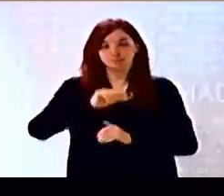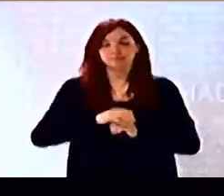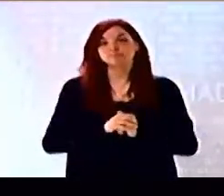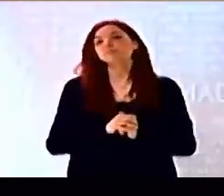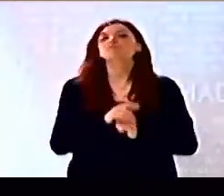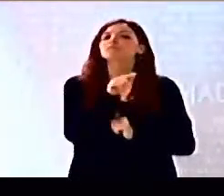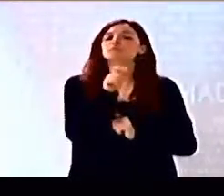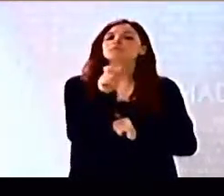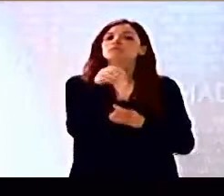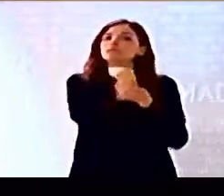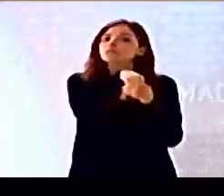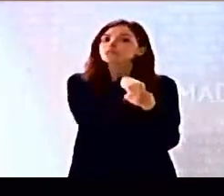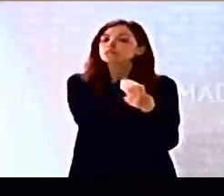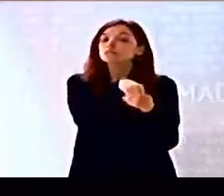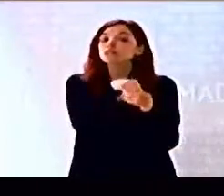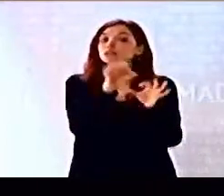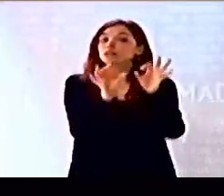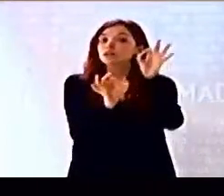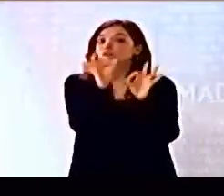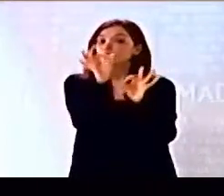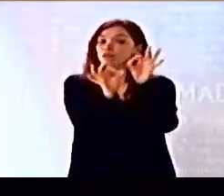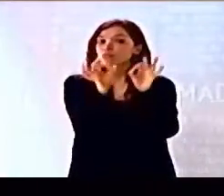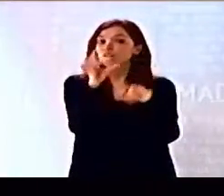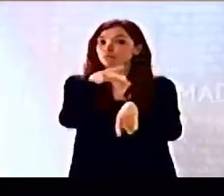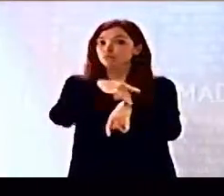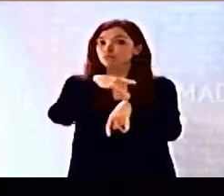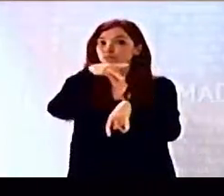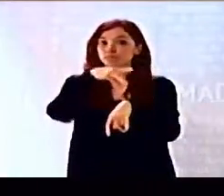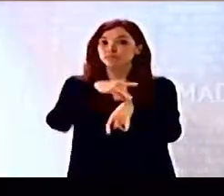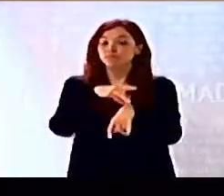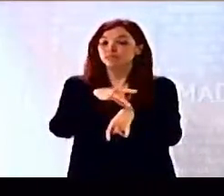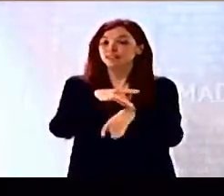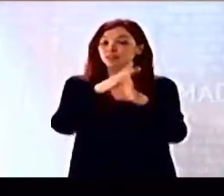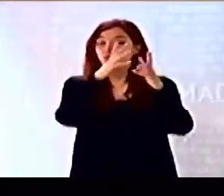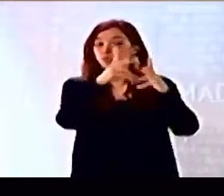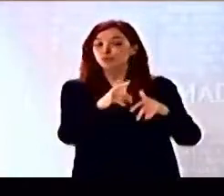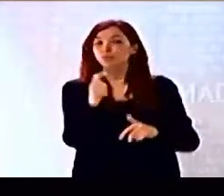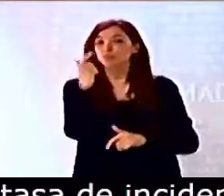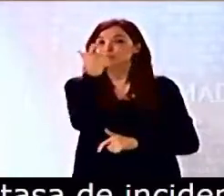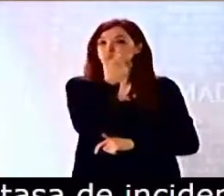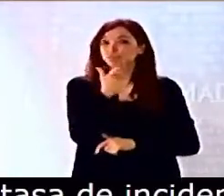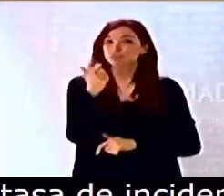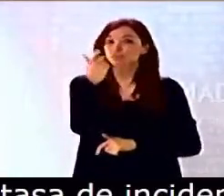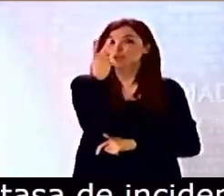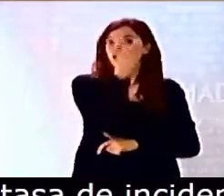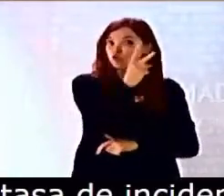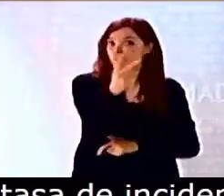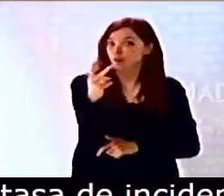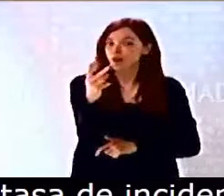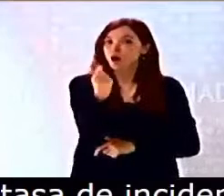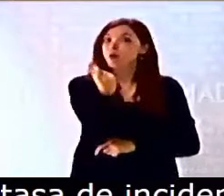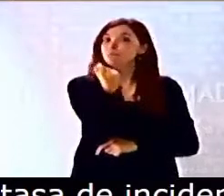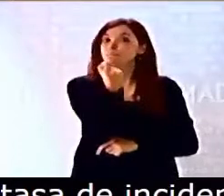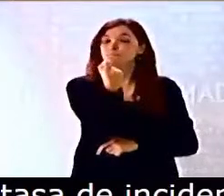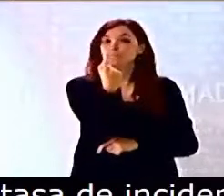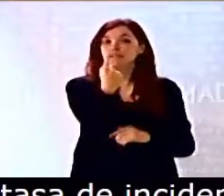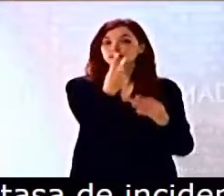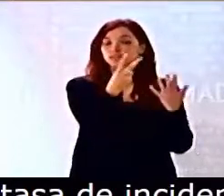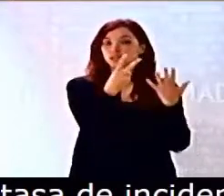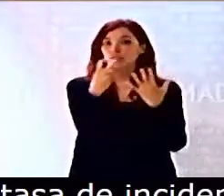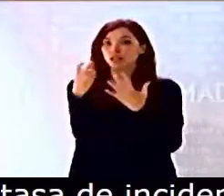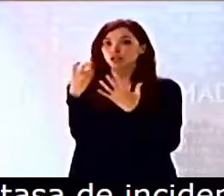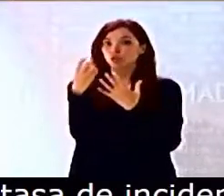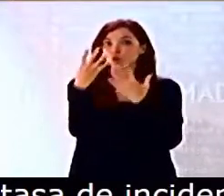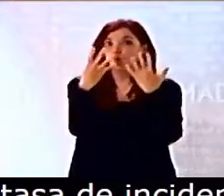que tiene una tasa de incidencia a los 14 días de 1.794 casos